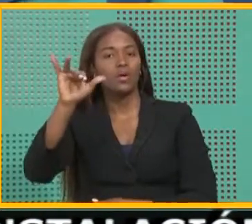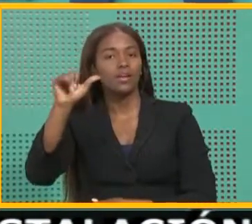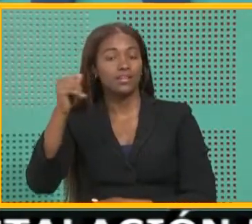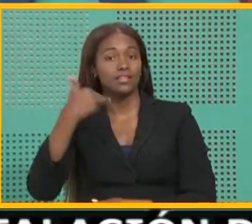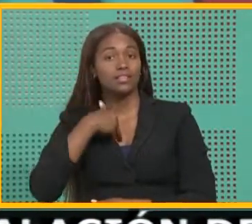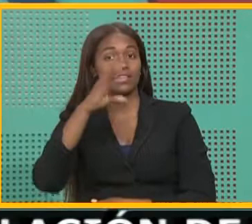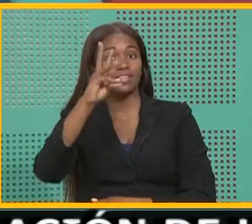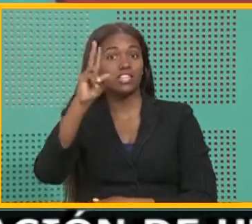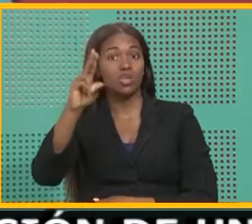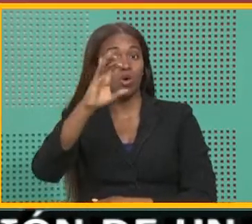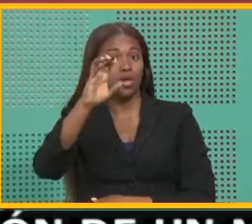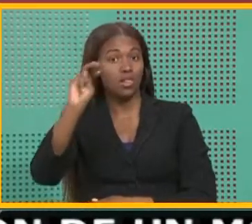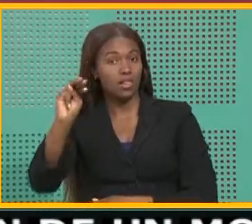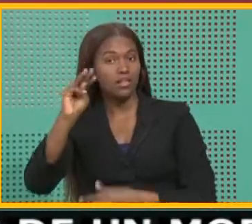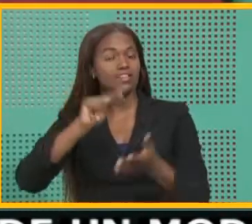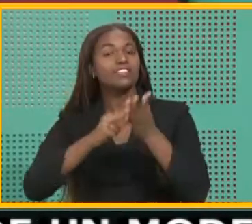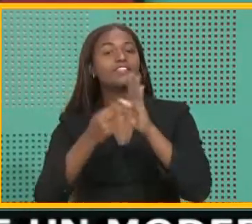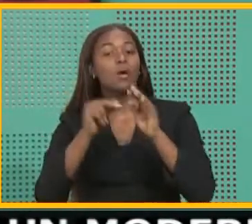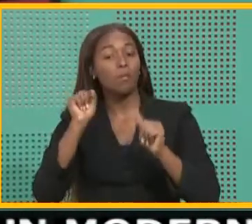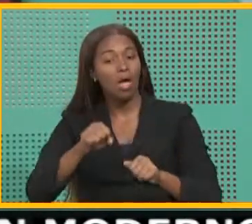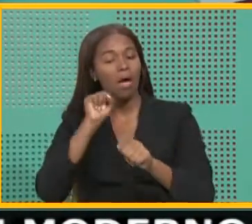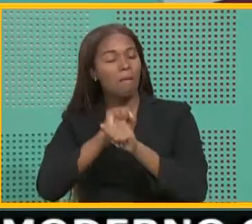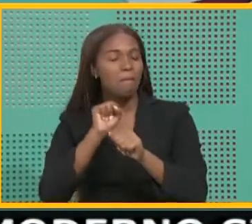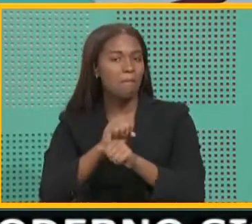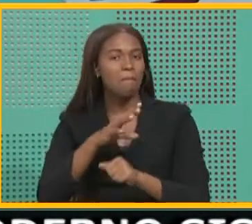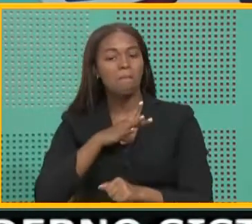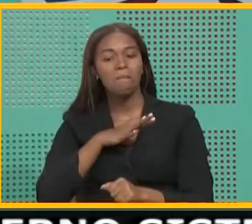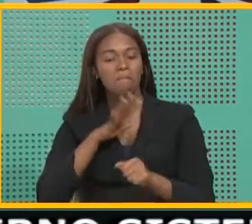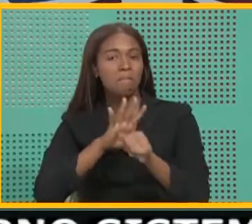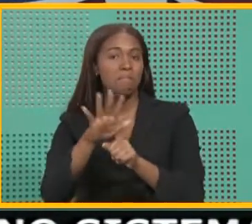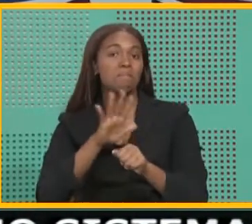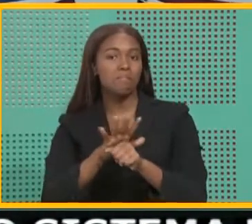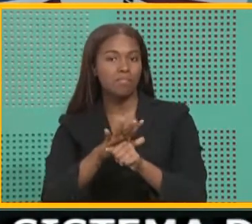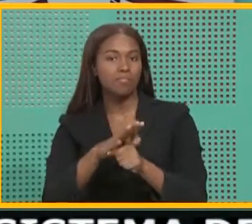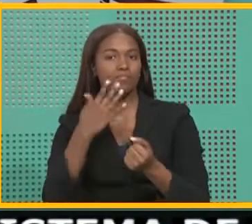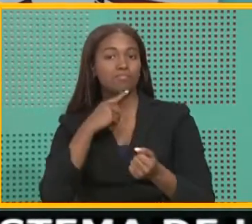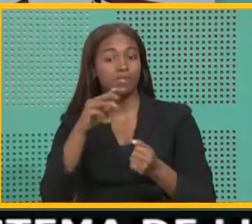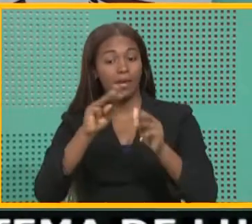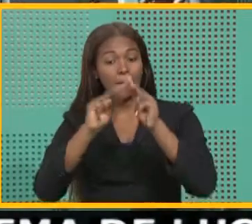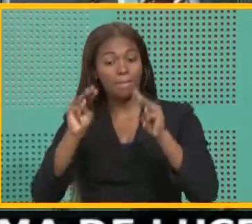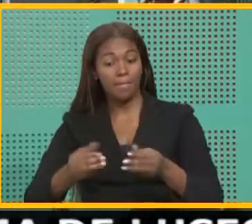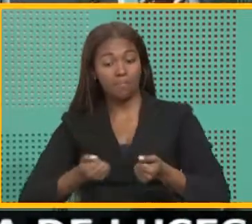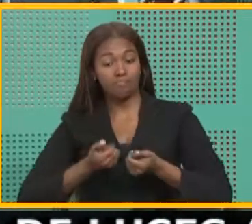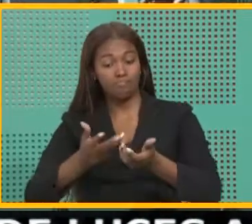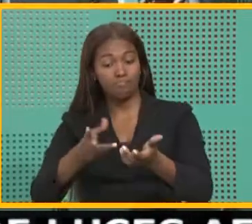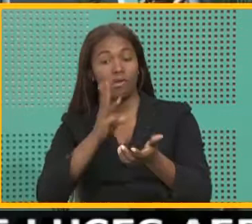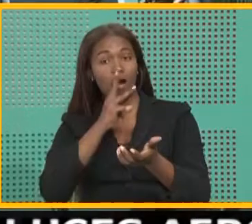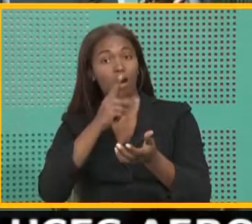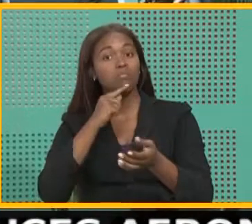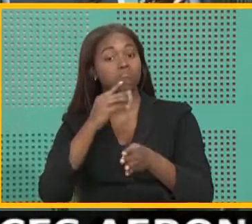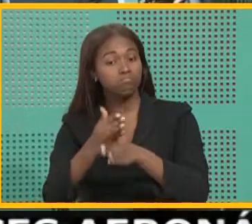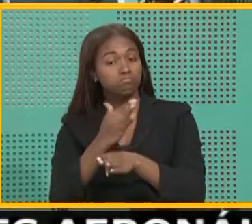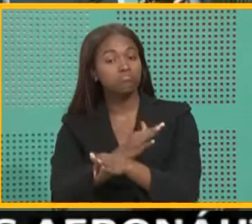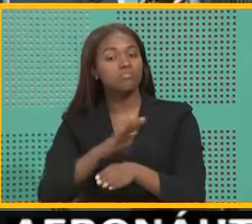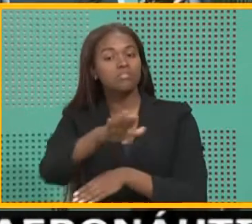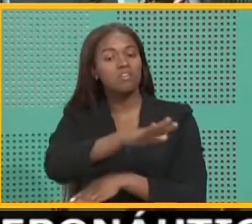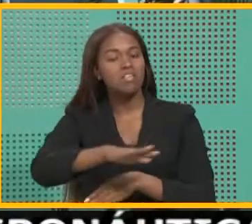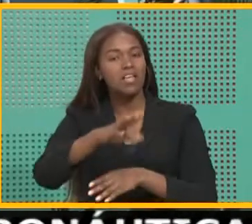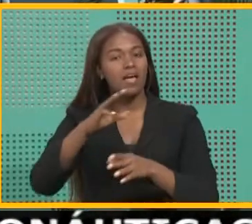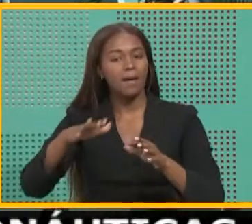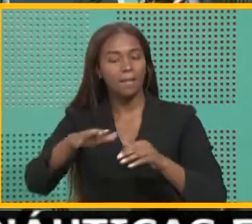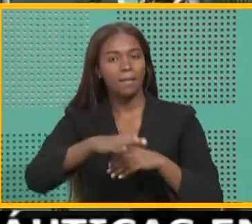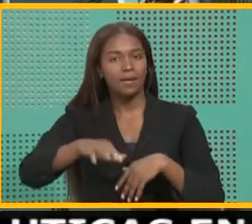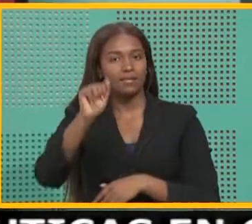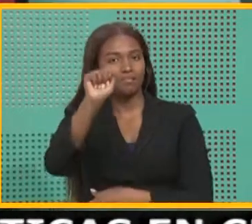62 centímetros, lo que les permite operar con cierta eficiencia, por lo que el suministro de agua potable ha mejorado en sectores de los